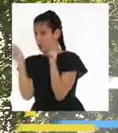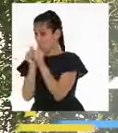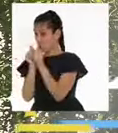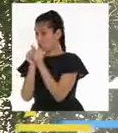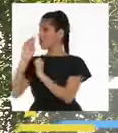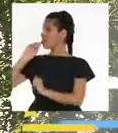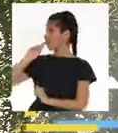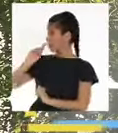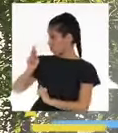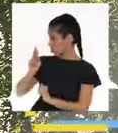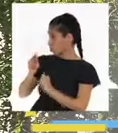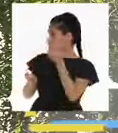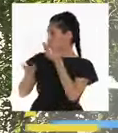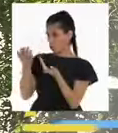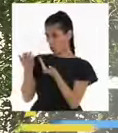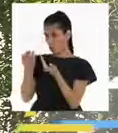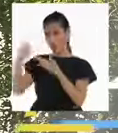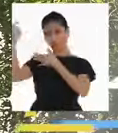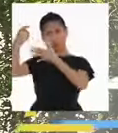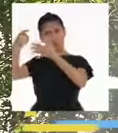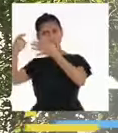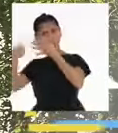¿Qué piensan ustedes?